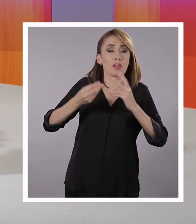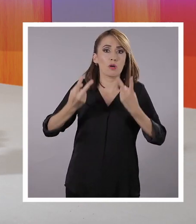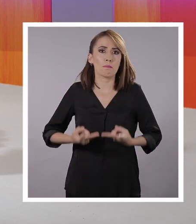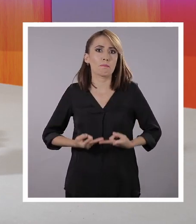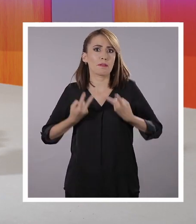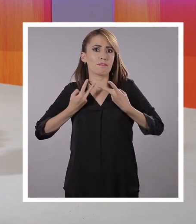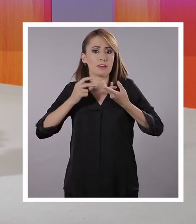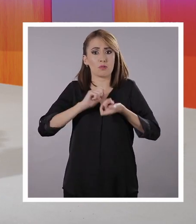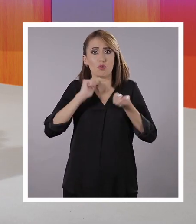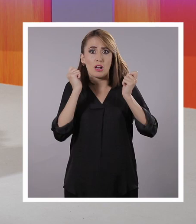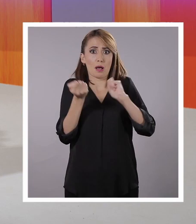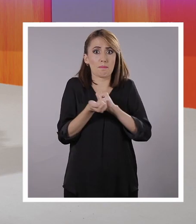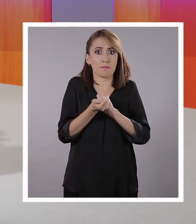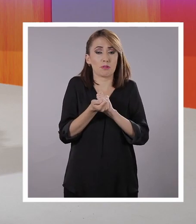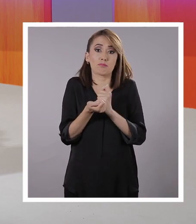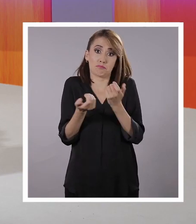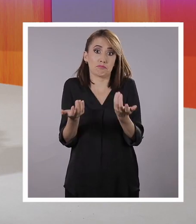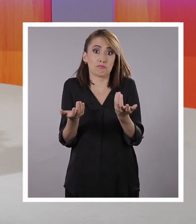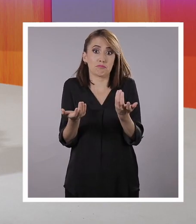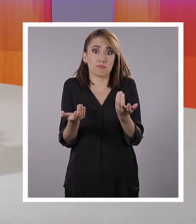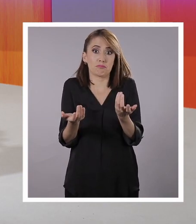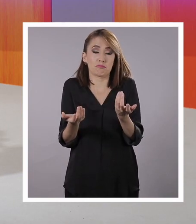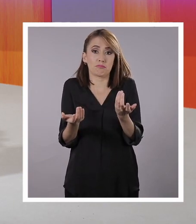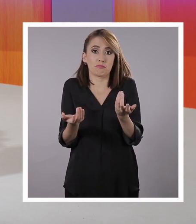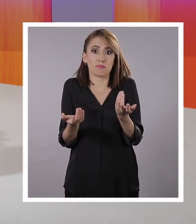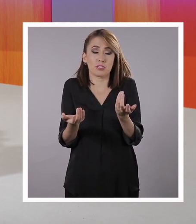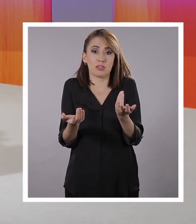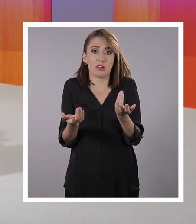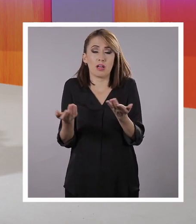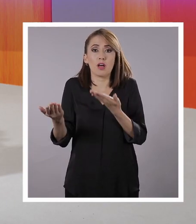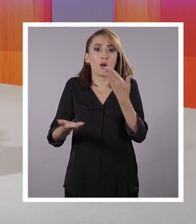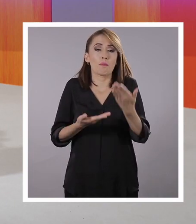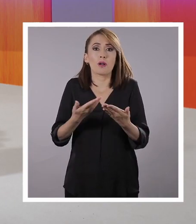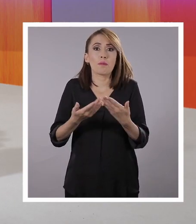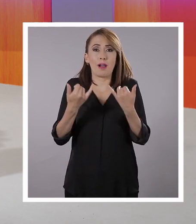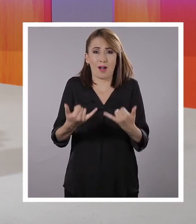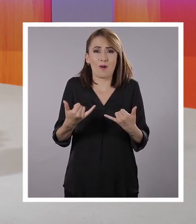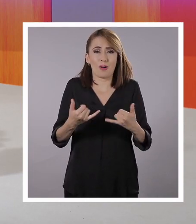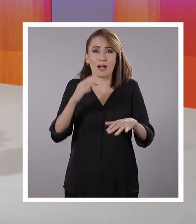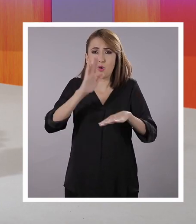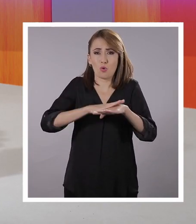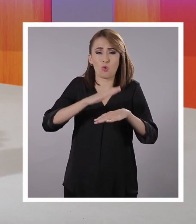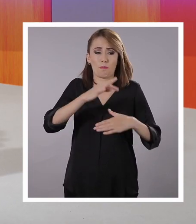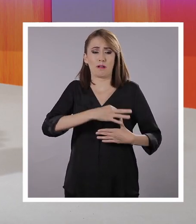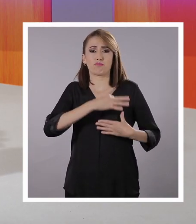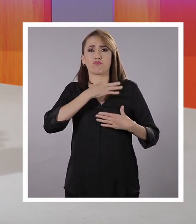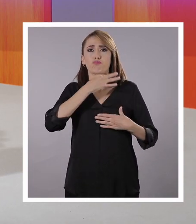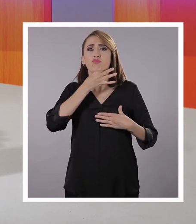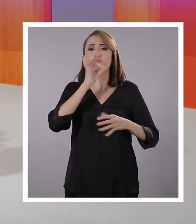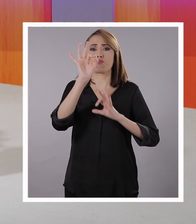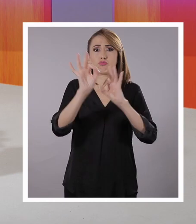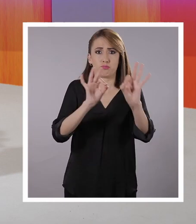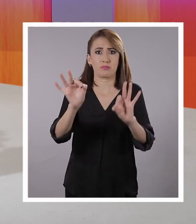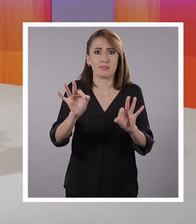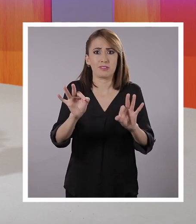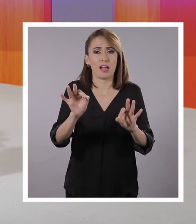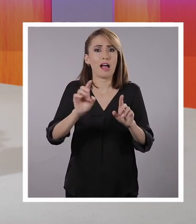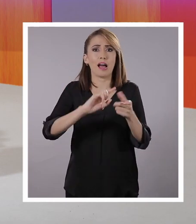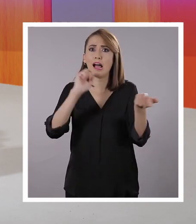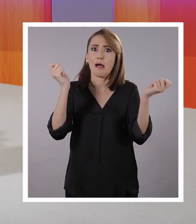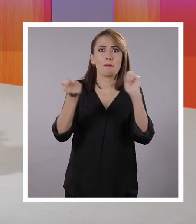pandemia. Sí, muchas normas han cambiado en restaurantes, escuelas, en nuestra